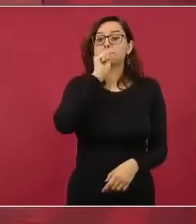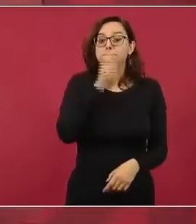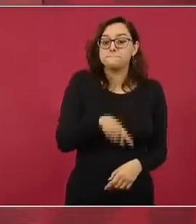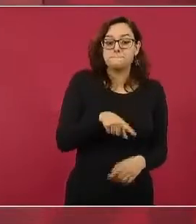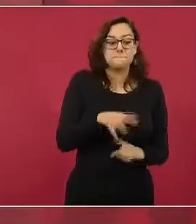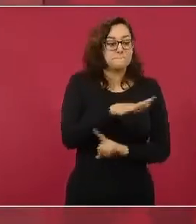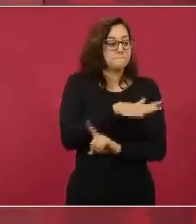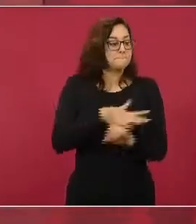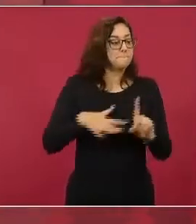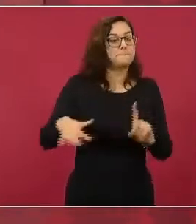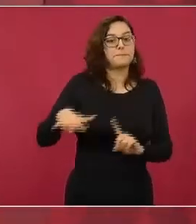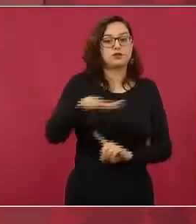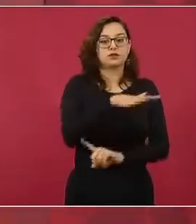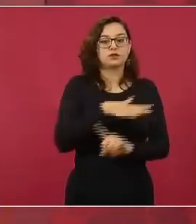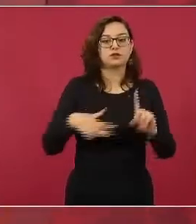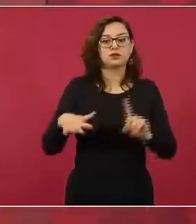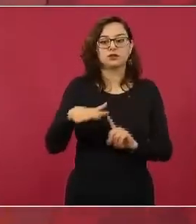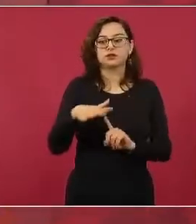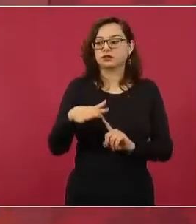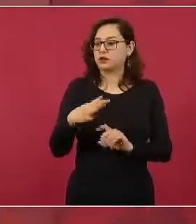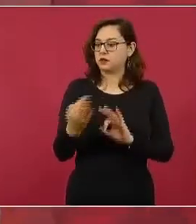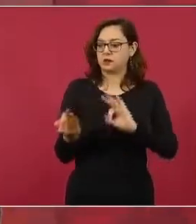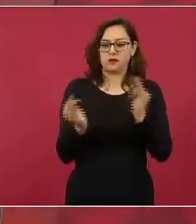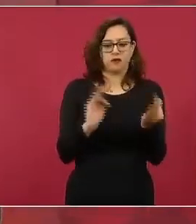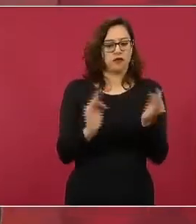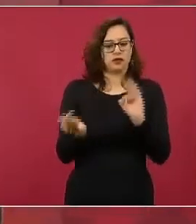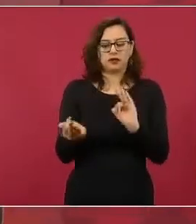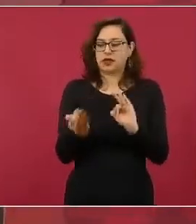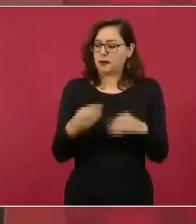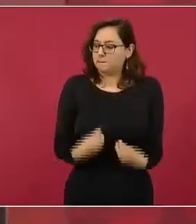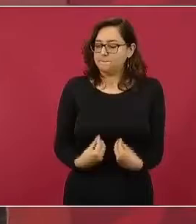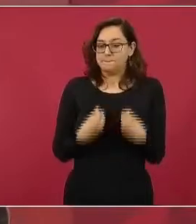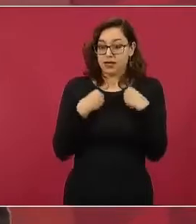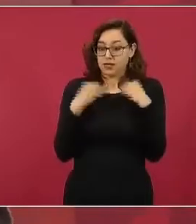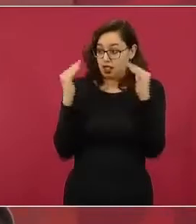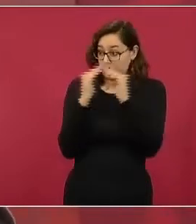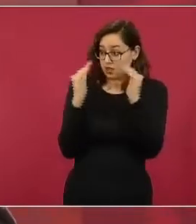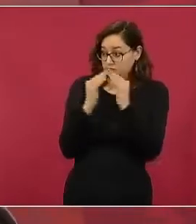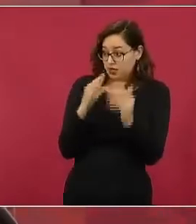Entonces, en esa ocasión, en el 88, en Tabasco,